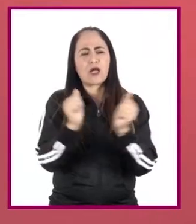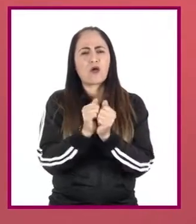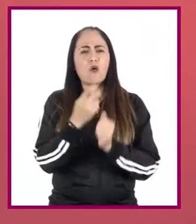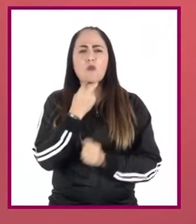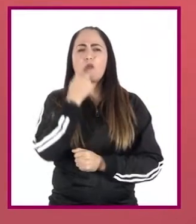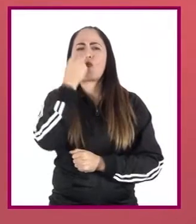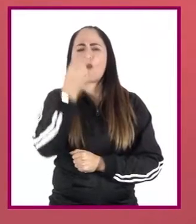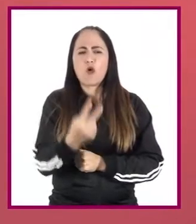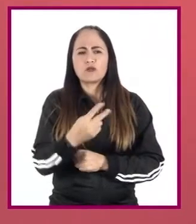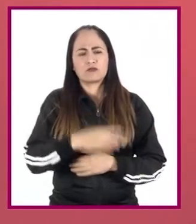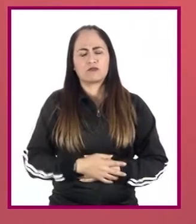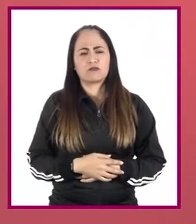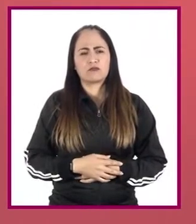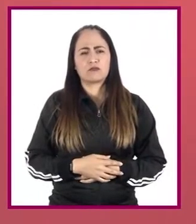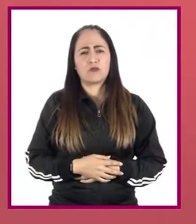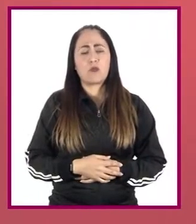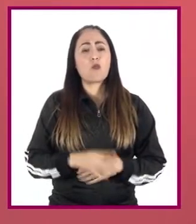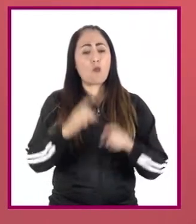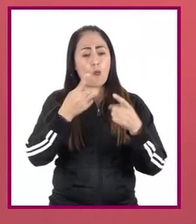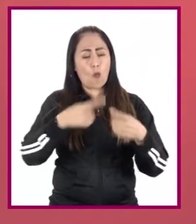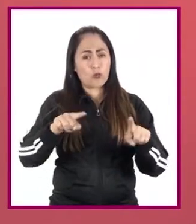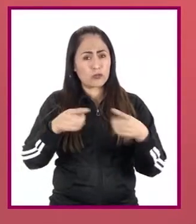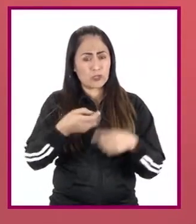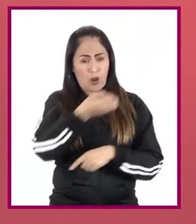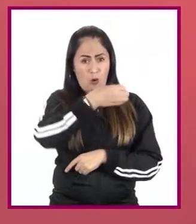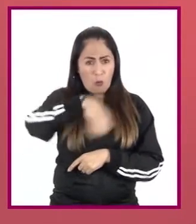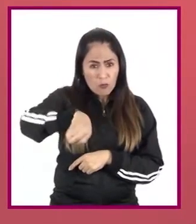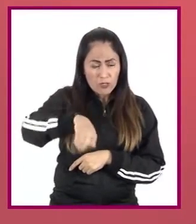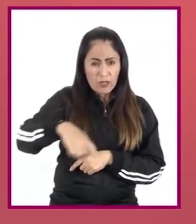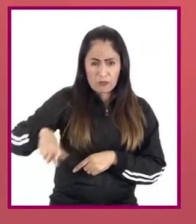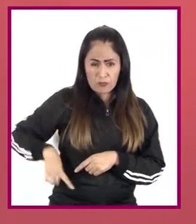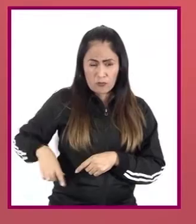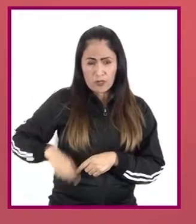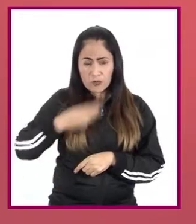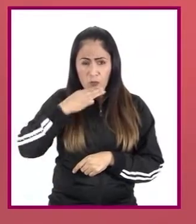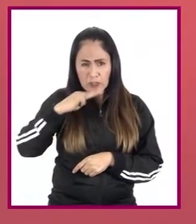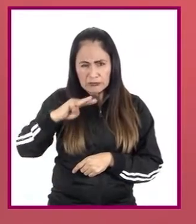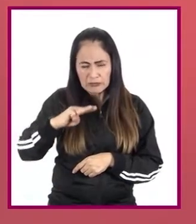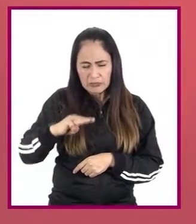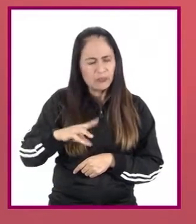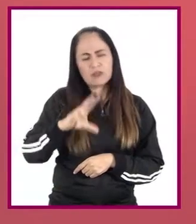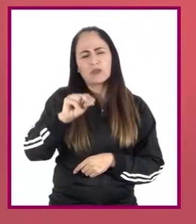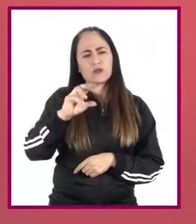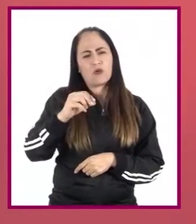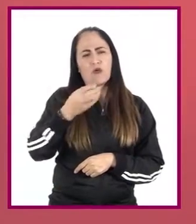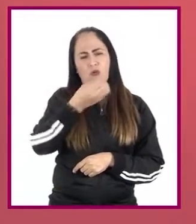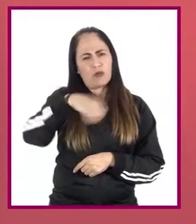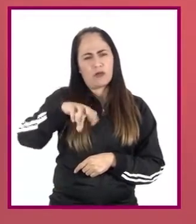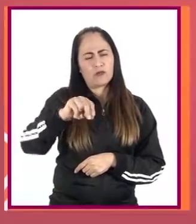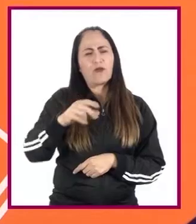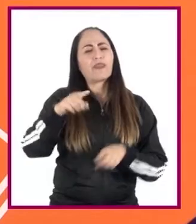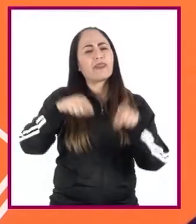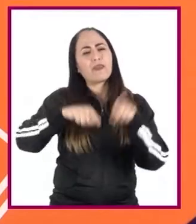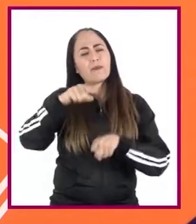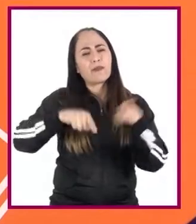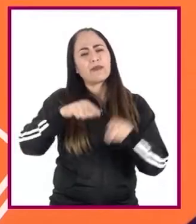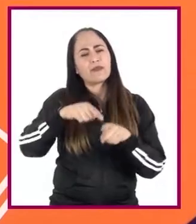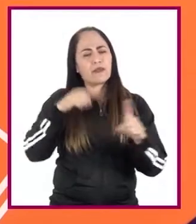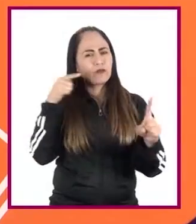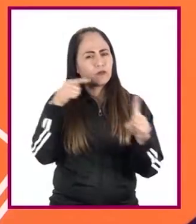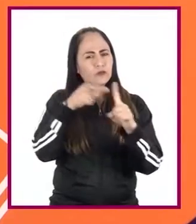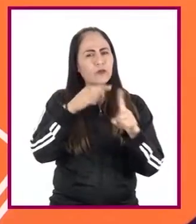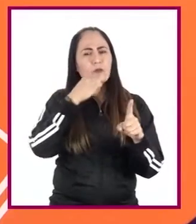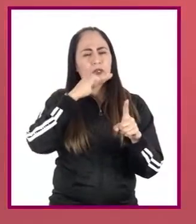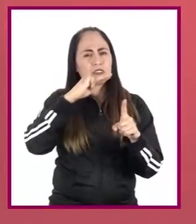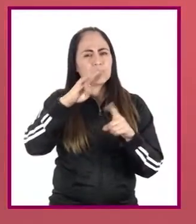no estar en una campaña oficial. Eso dependerá de cómo van a manejar el tema de la campaña. ¿No, profesora? Aunque